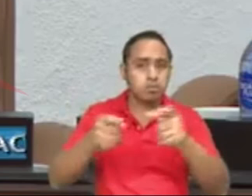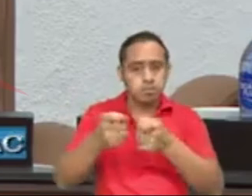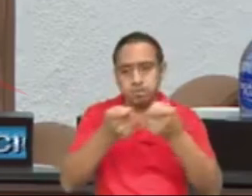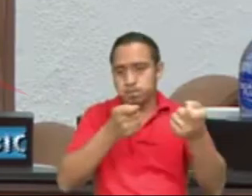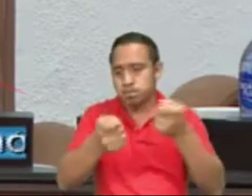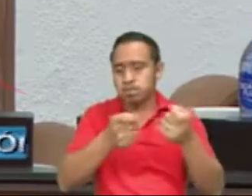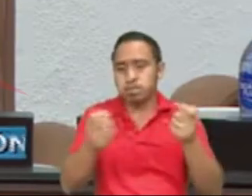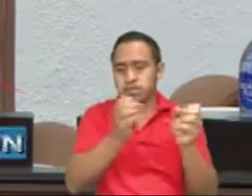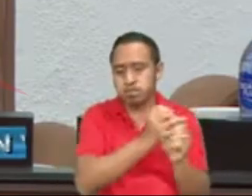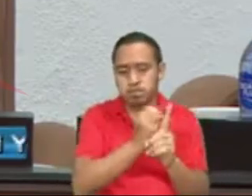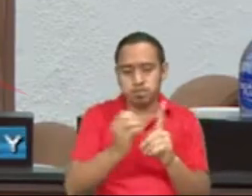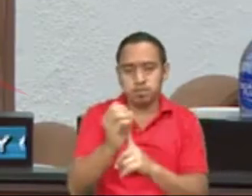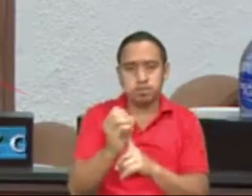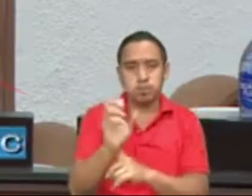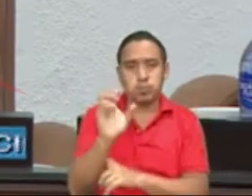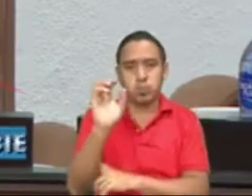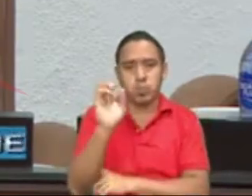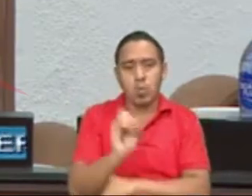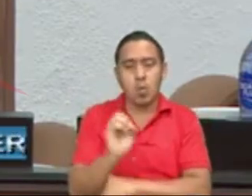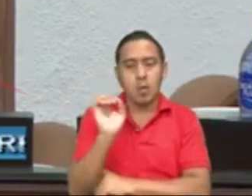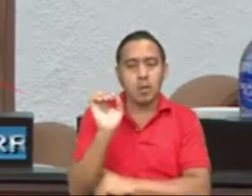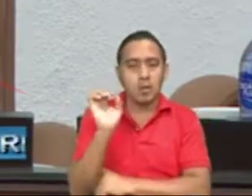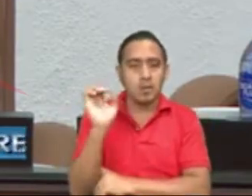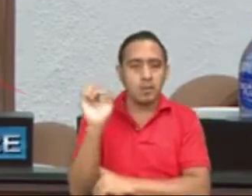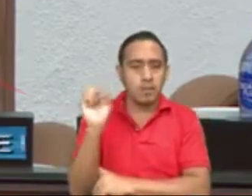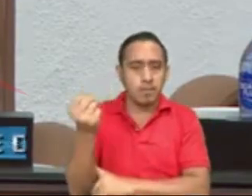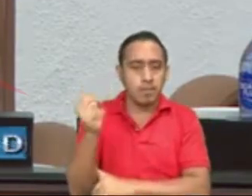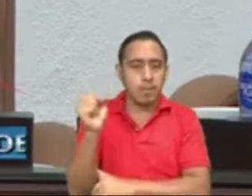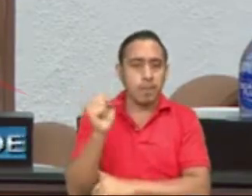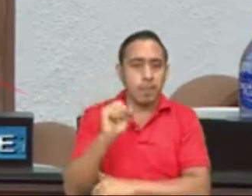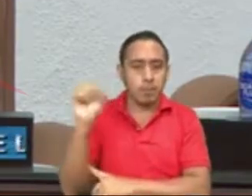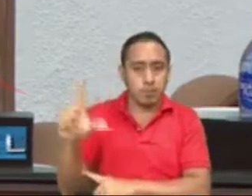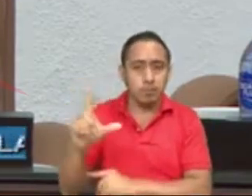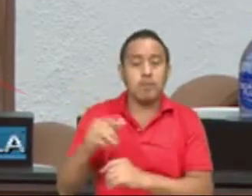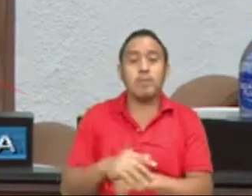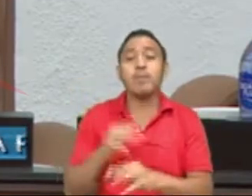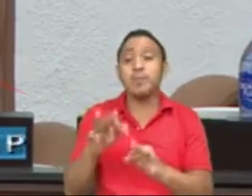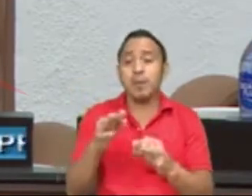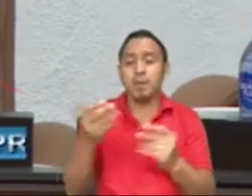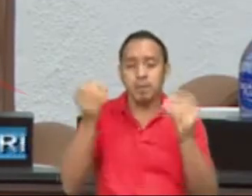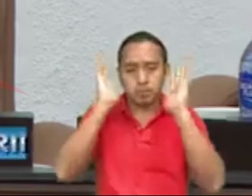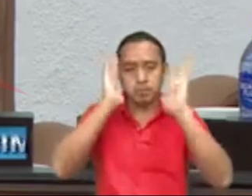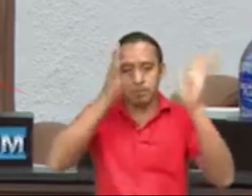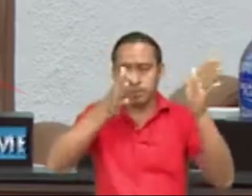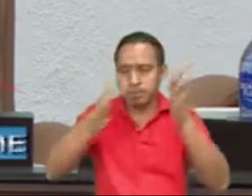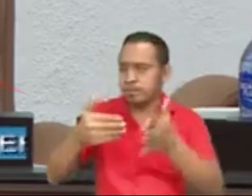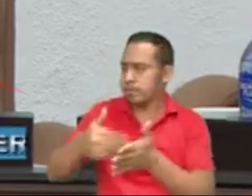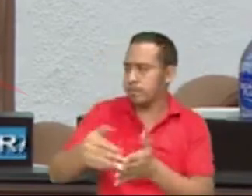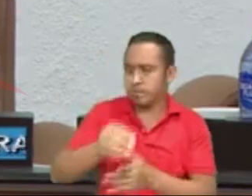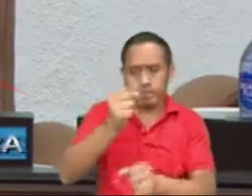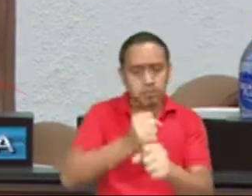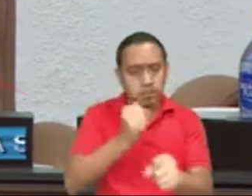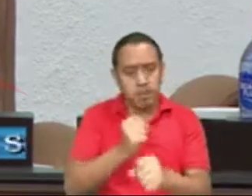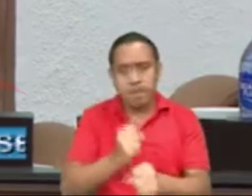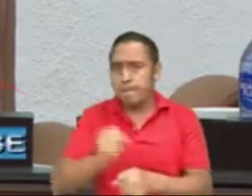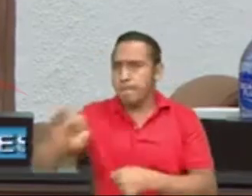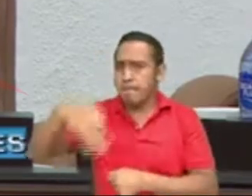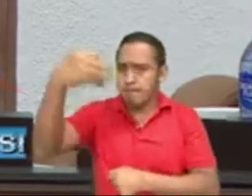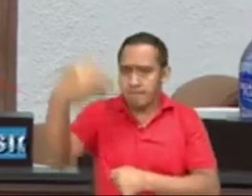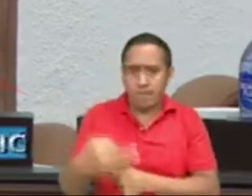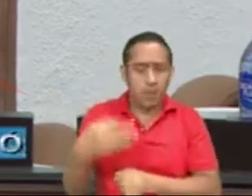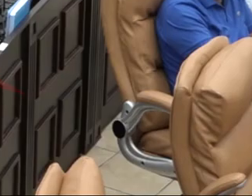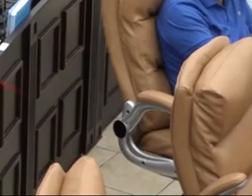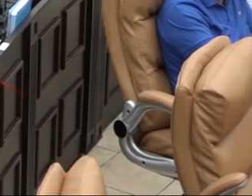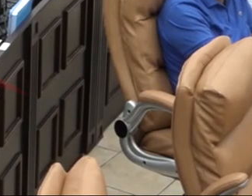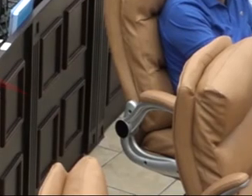las organizaciones sin fines de lucro, lo que permitirá mejorar su capacidad y cobertura para la efectiva y eficaz aplicación